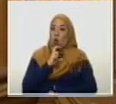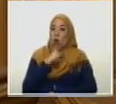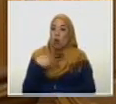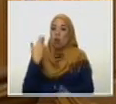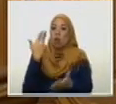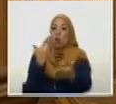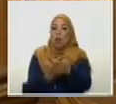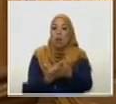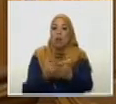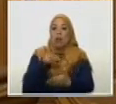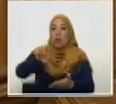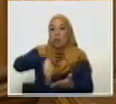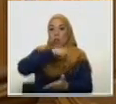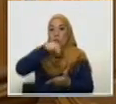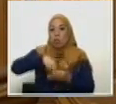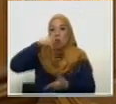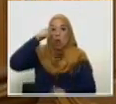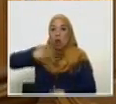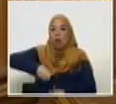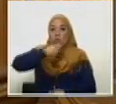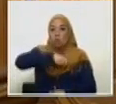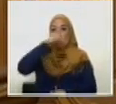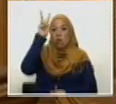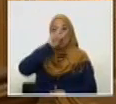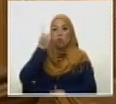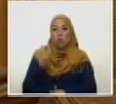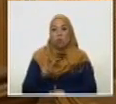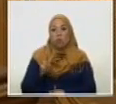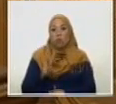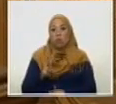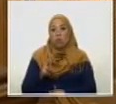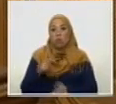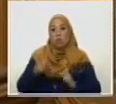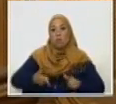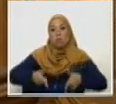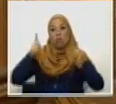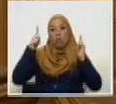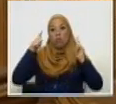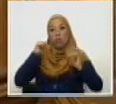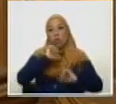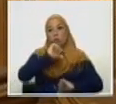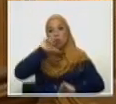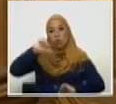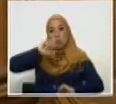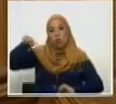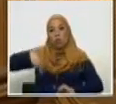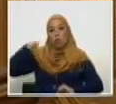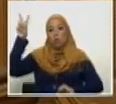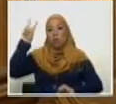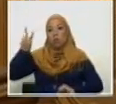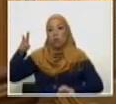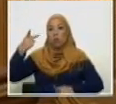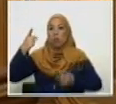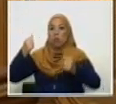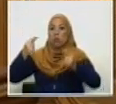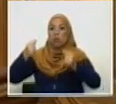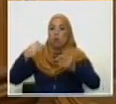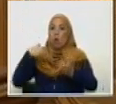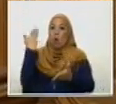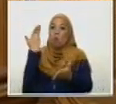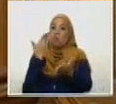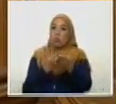entregarle la riqueza nacional al pueblo venezolano, permitirle a cada uno de los venezolanos ser acreedor de un